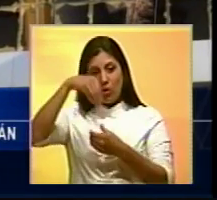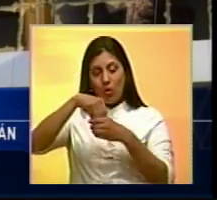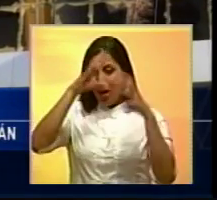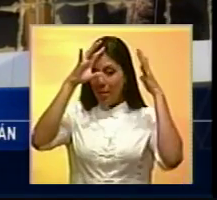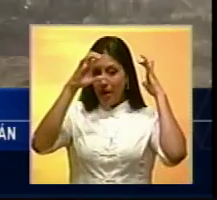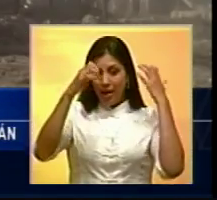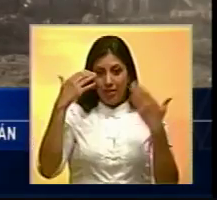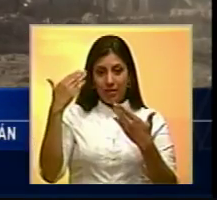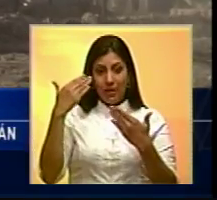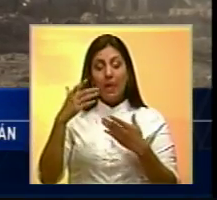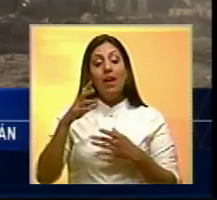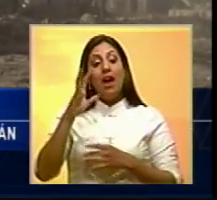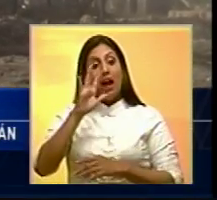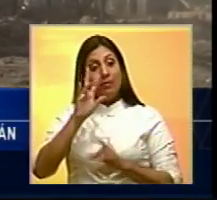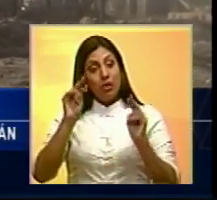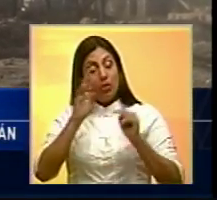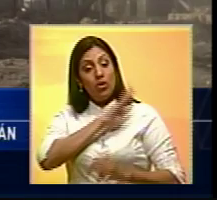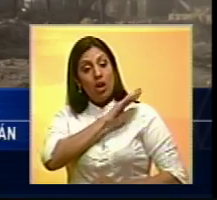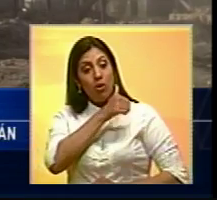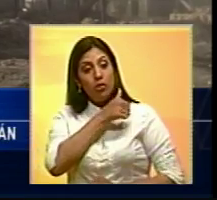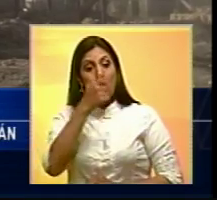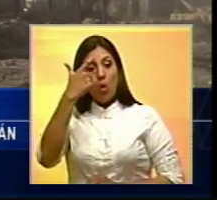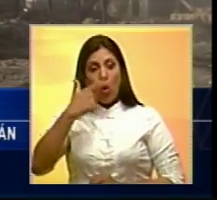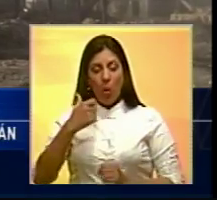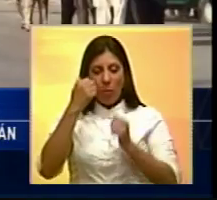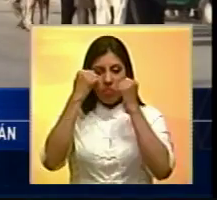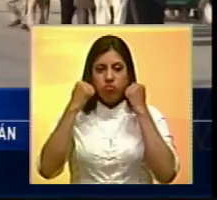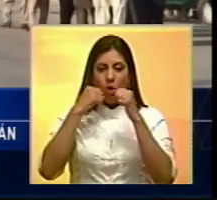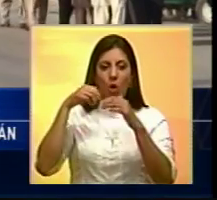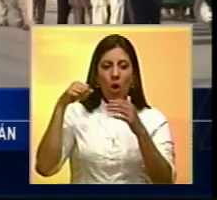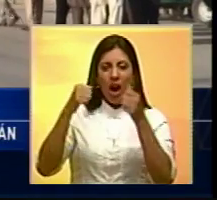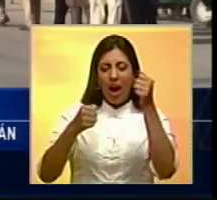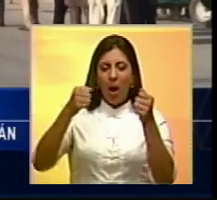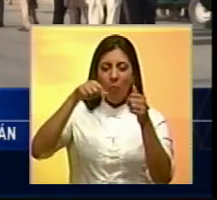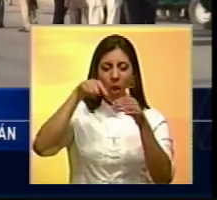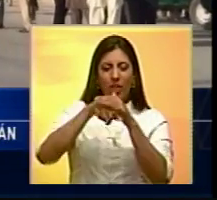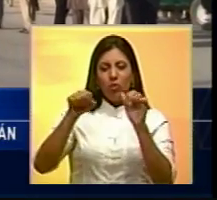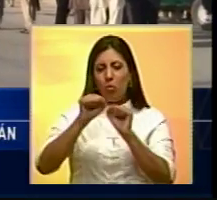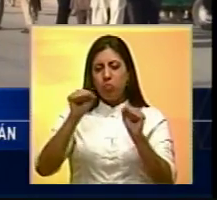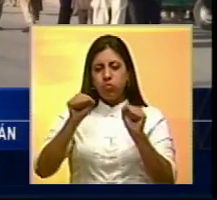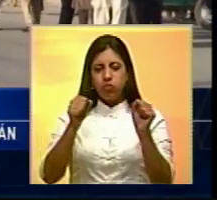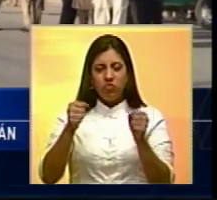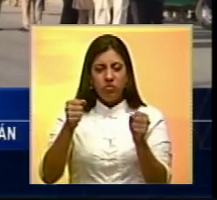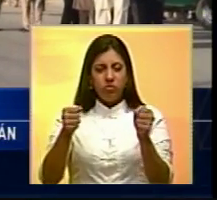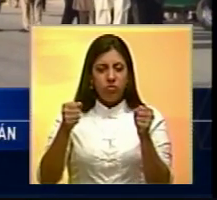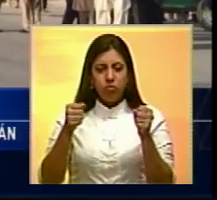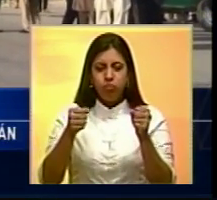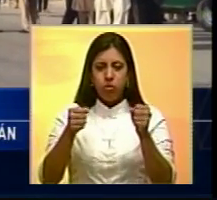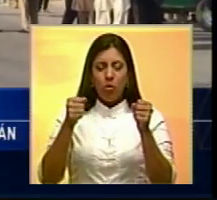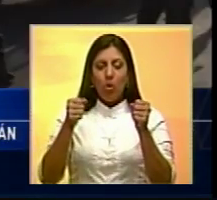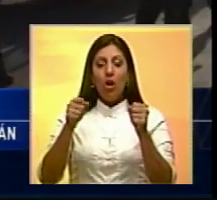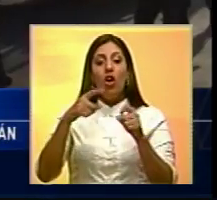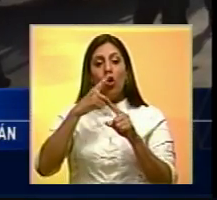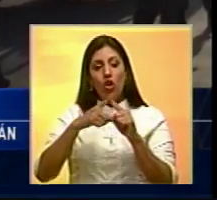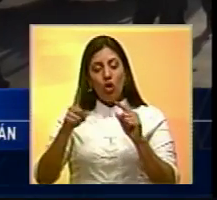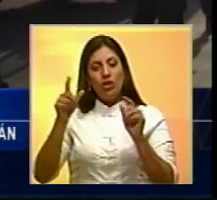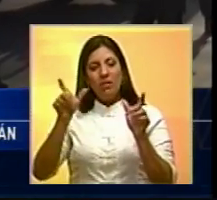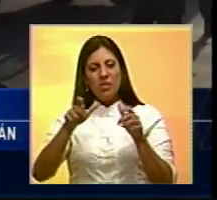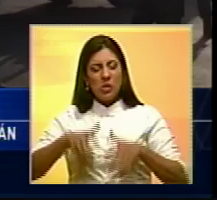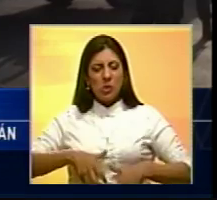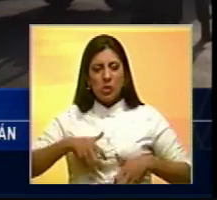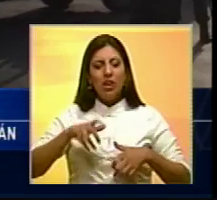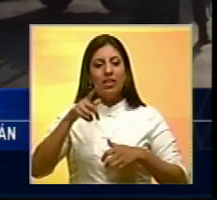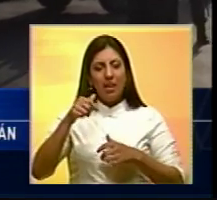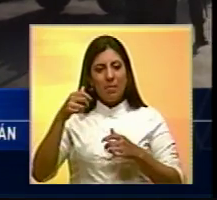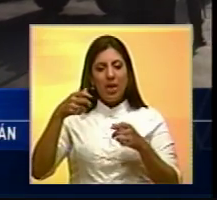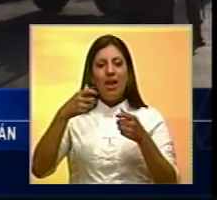del país. Según autoridades, un terrorista arremetió con un camión cargado de explosivos y posteriormente otros extremistas realizaron